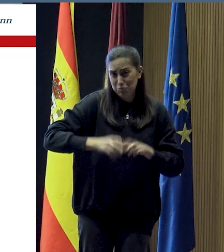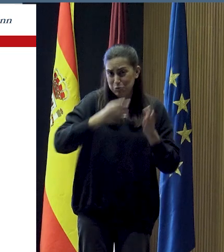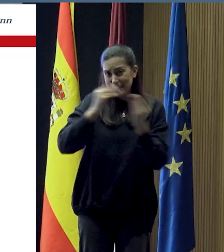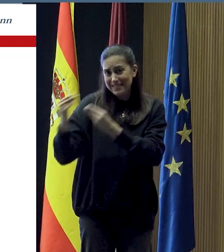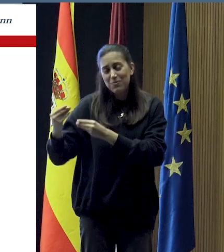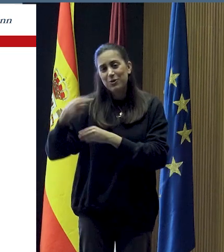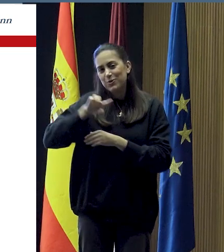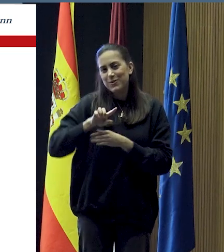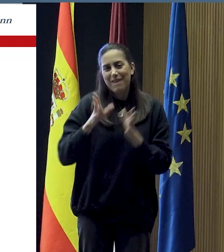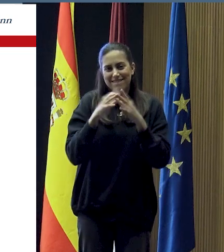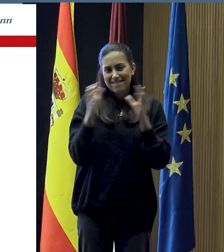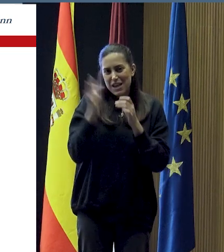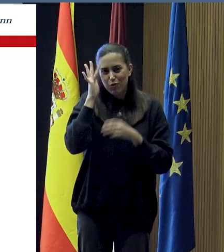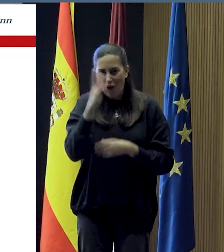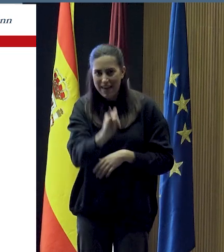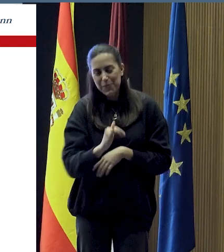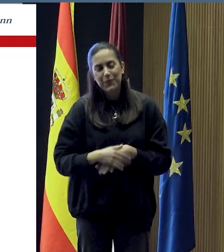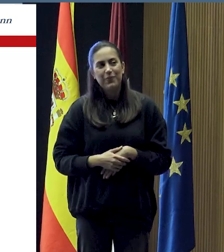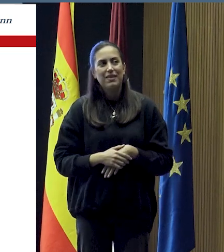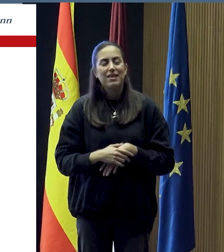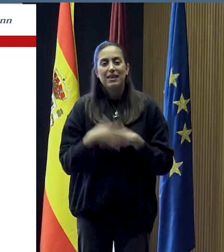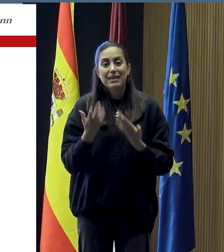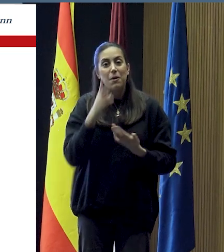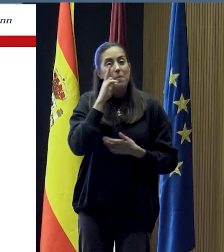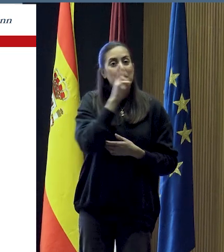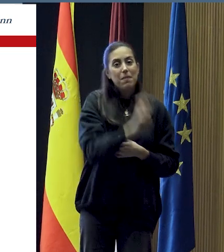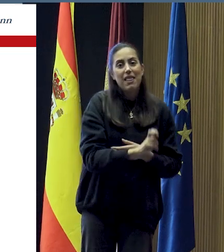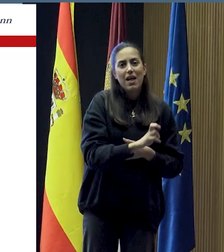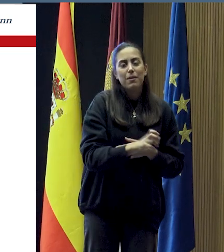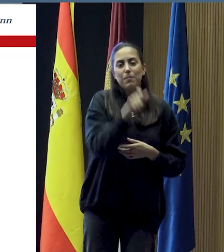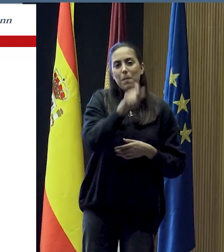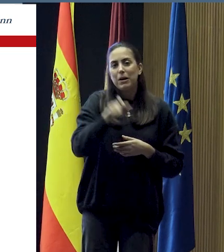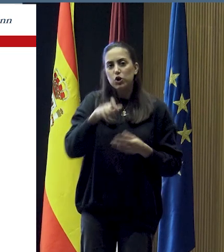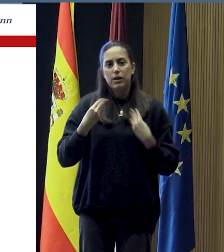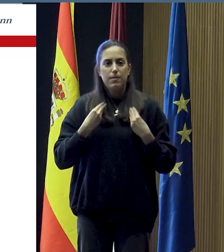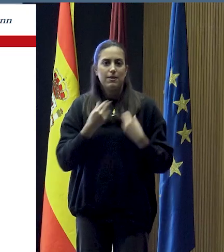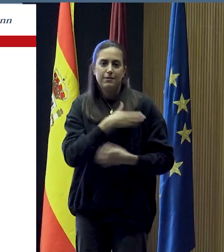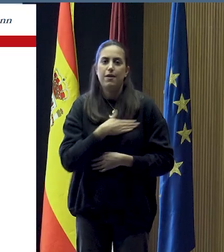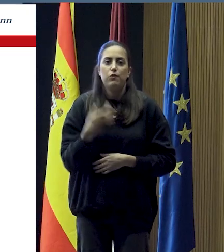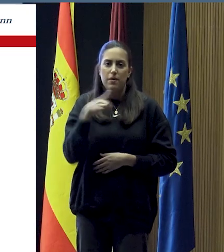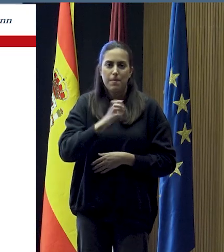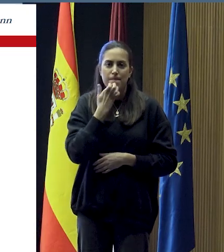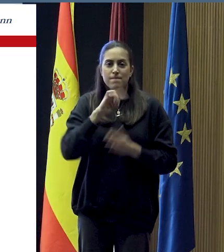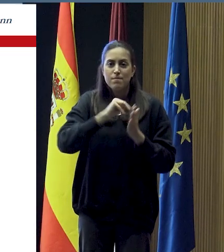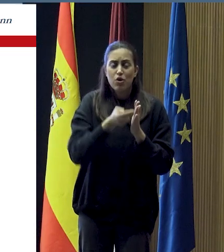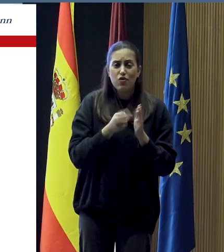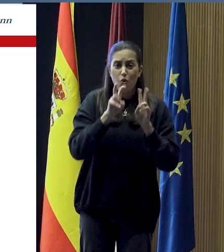echándole todas las ganas. La idea es validar esto en pacientes vivos. De hecho, vamos a pedir un nuevo proyecto en el cual